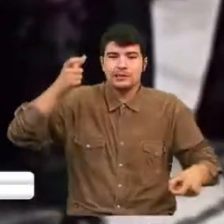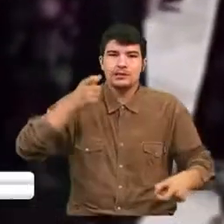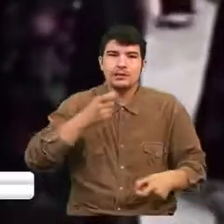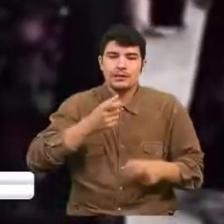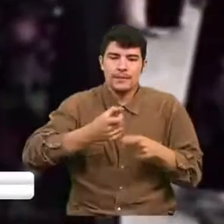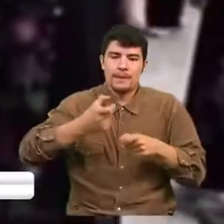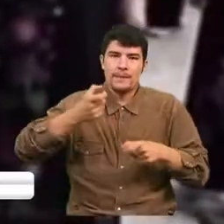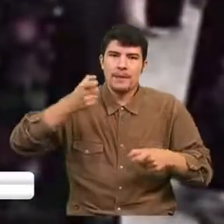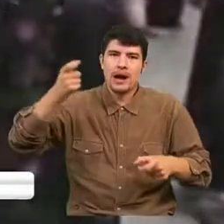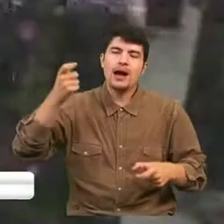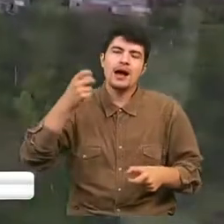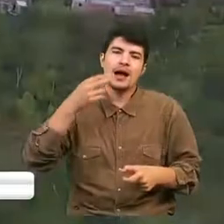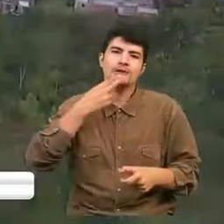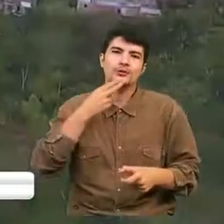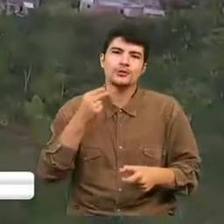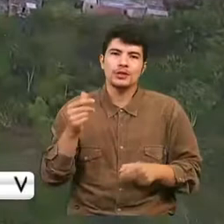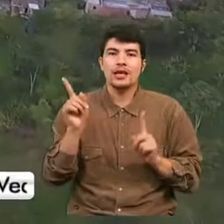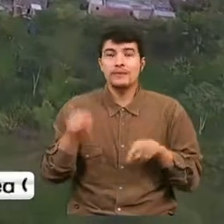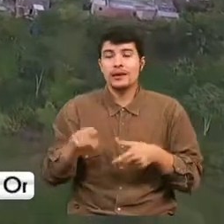la guayaba.